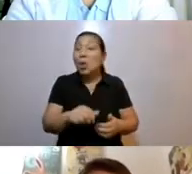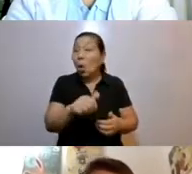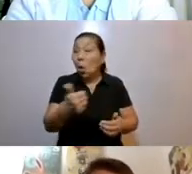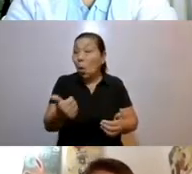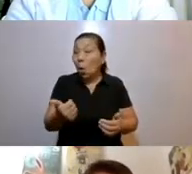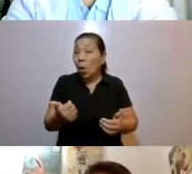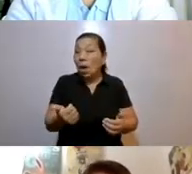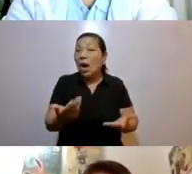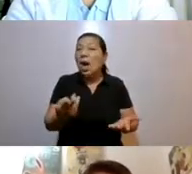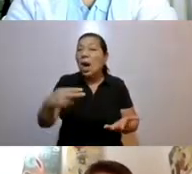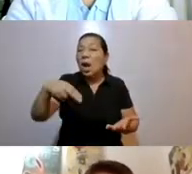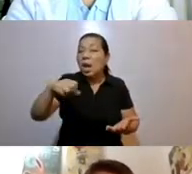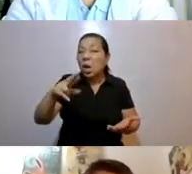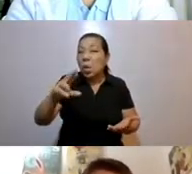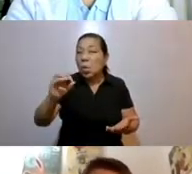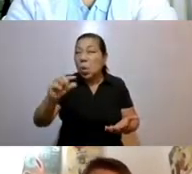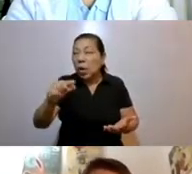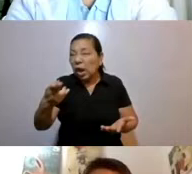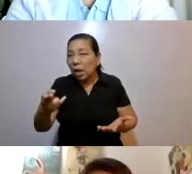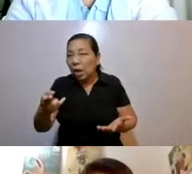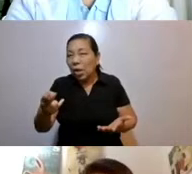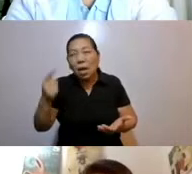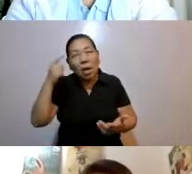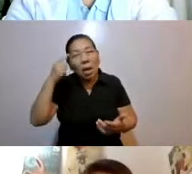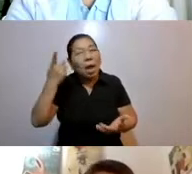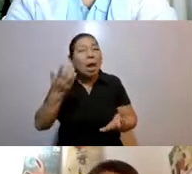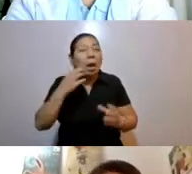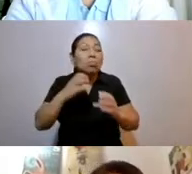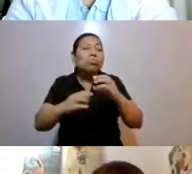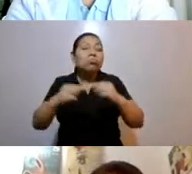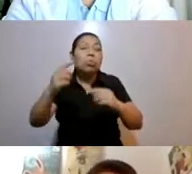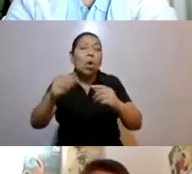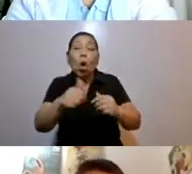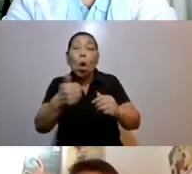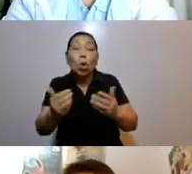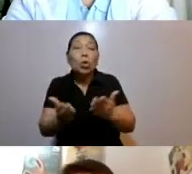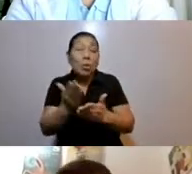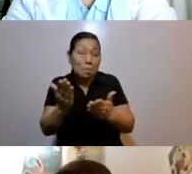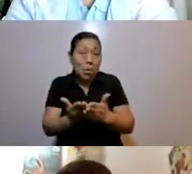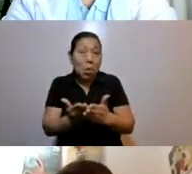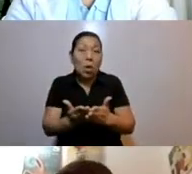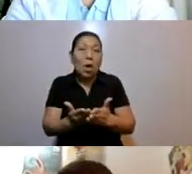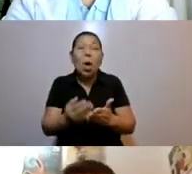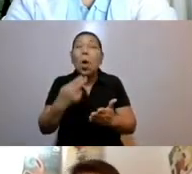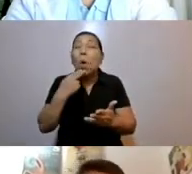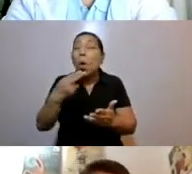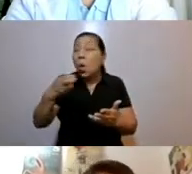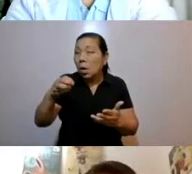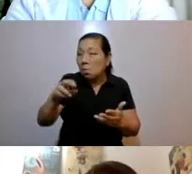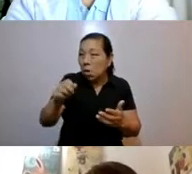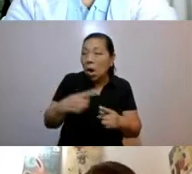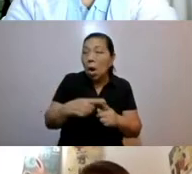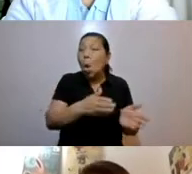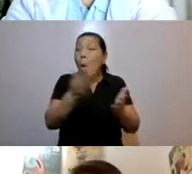son neurogénicas, o sea, que tengan que ver con problemas neurológicos. Otras causas orgánicas, las hormonales.